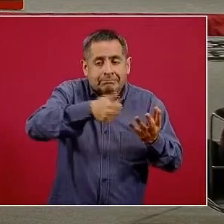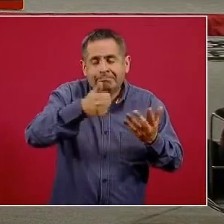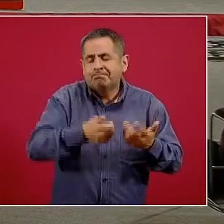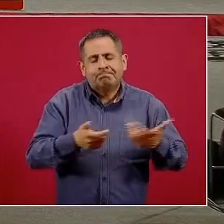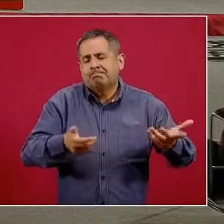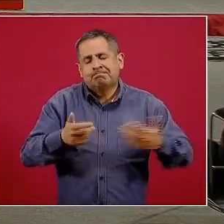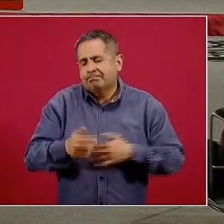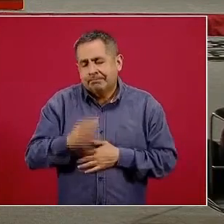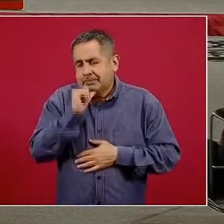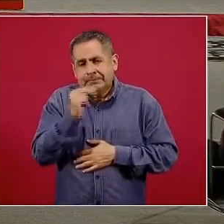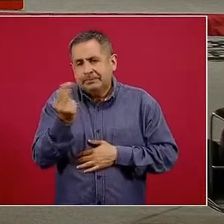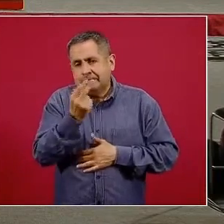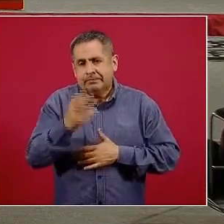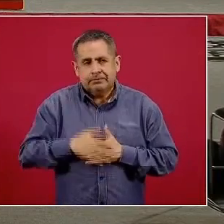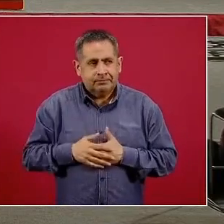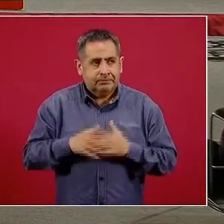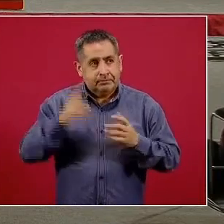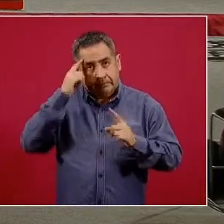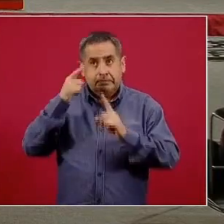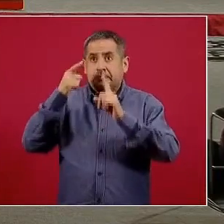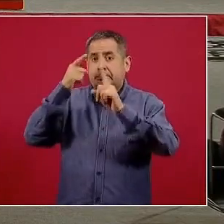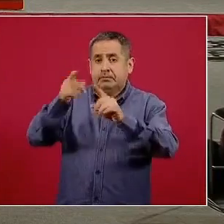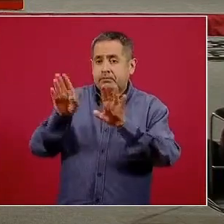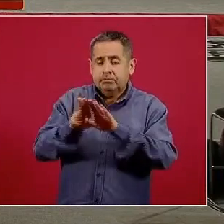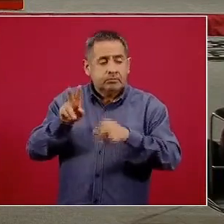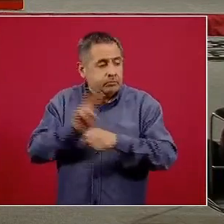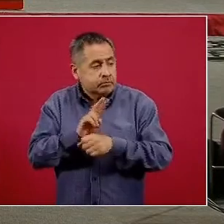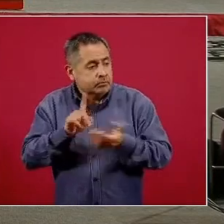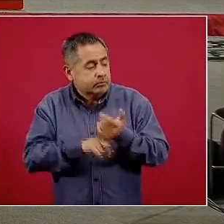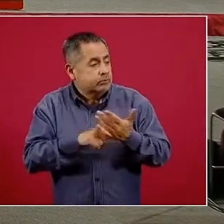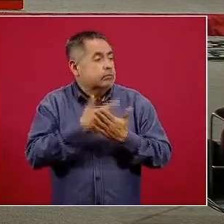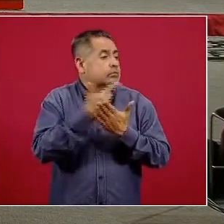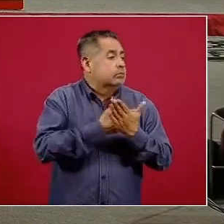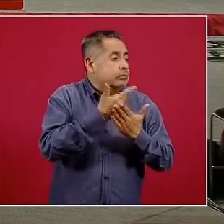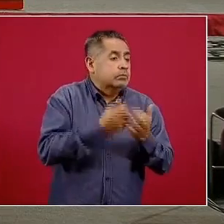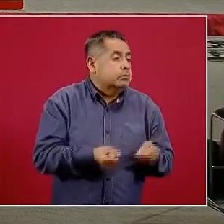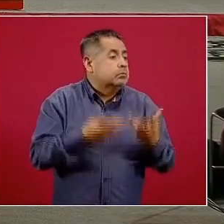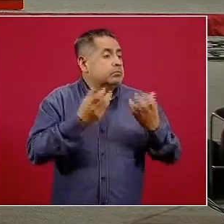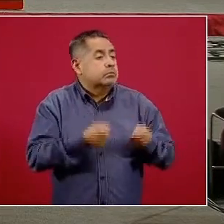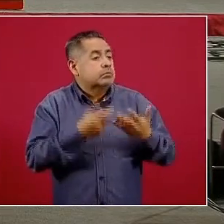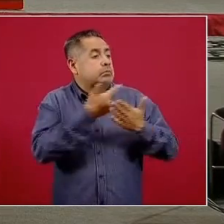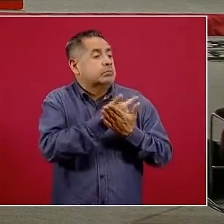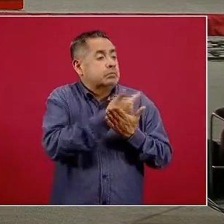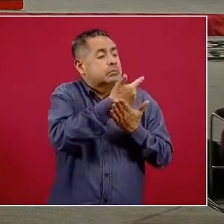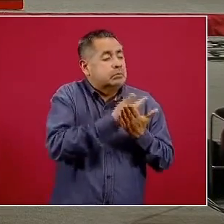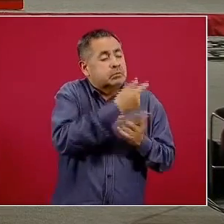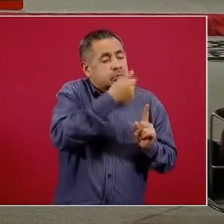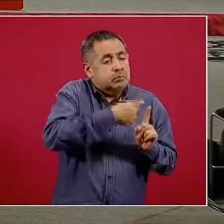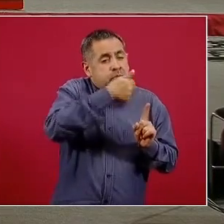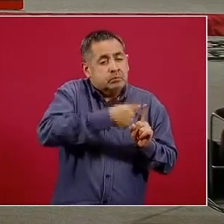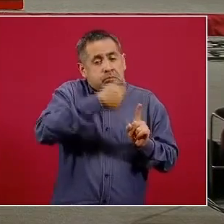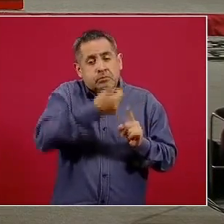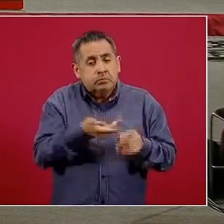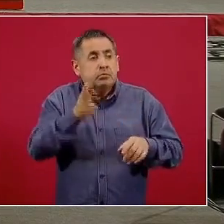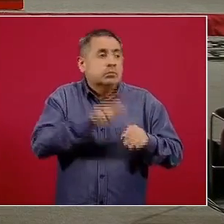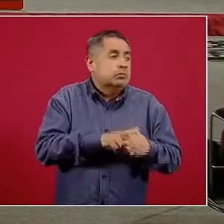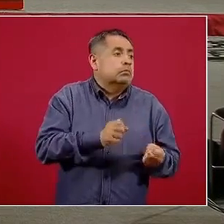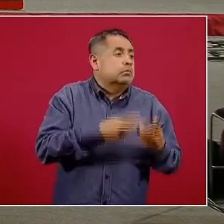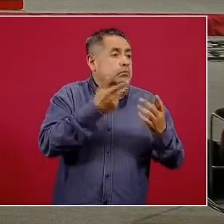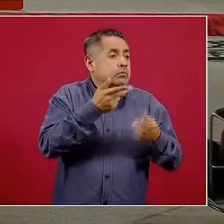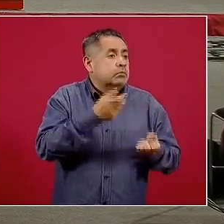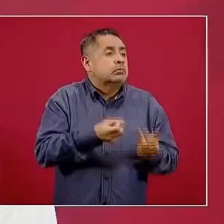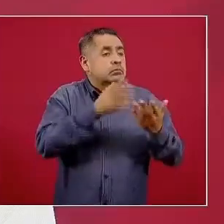precario pretender que lo único que se busca con la vigilancia epidemiológica es contar casos, o contar hospitalizados, o contar